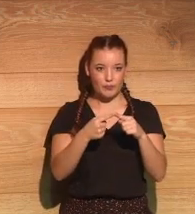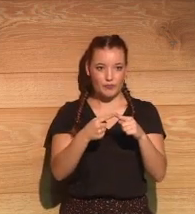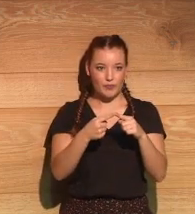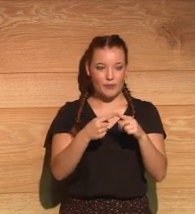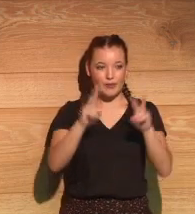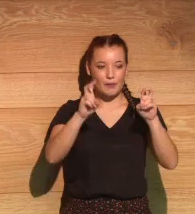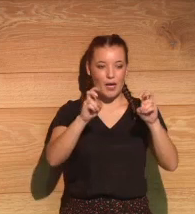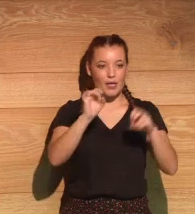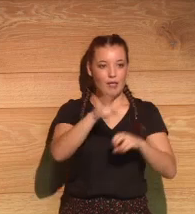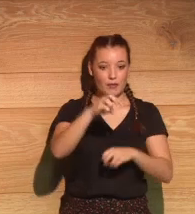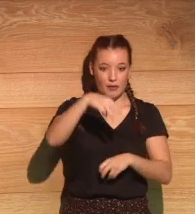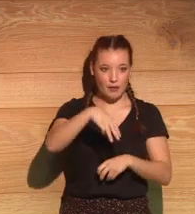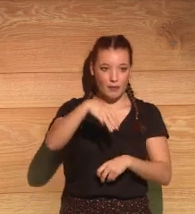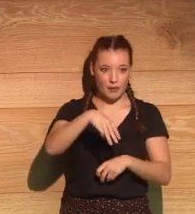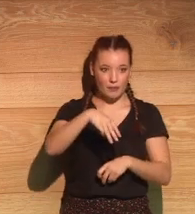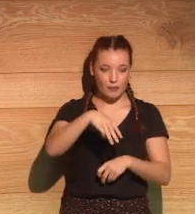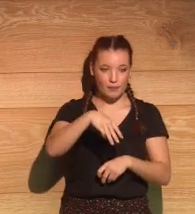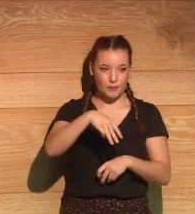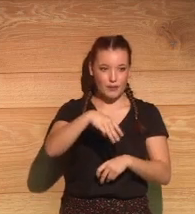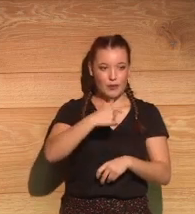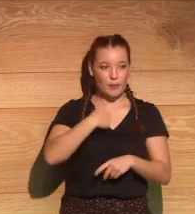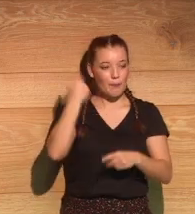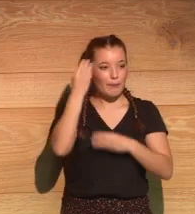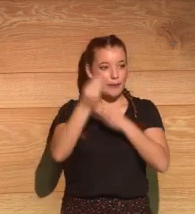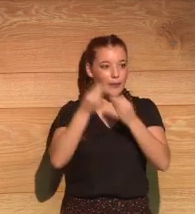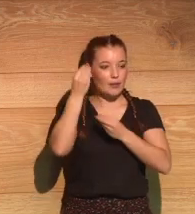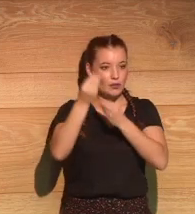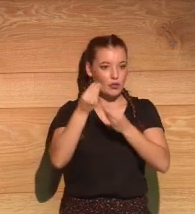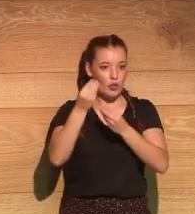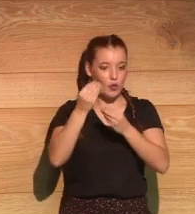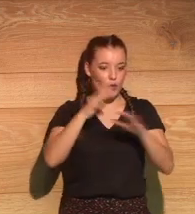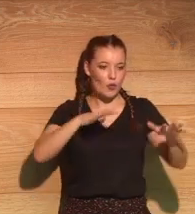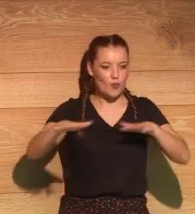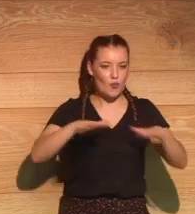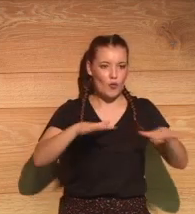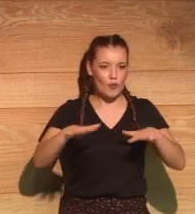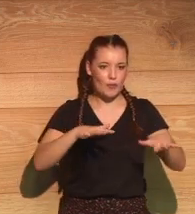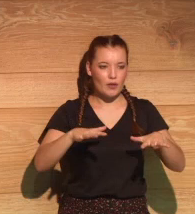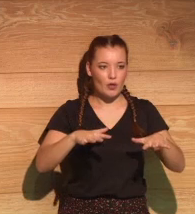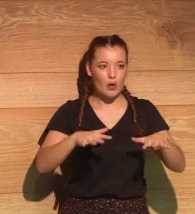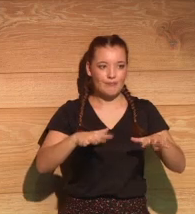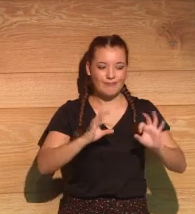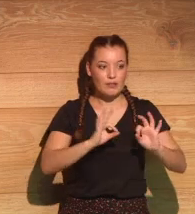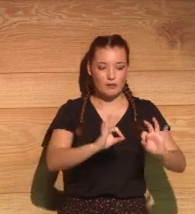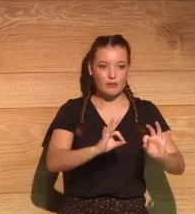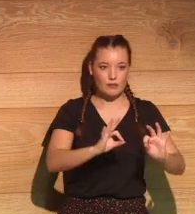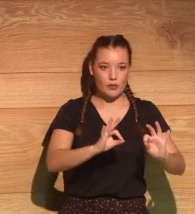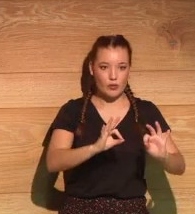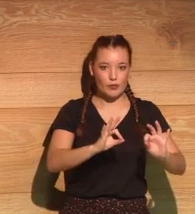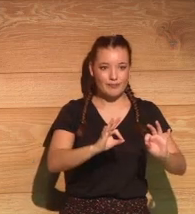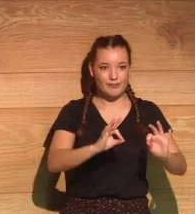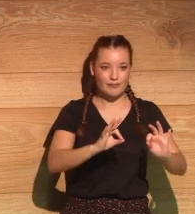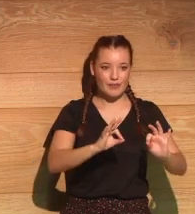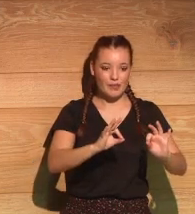del 15M, que creo que como movimiento más o menos contestatario, una de las peculiaridades que tuvo, que hay gente